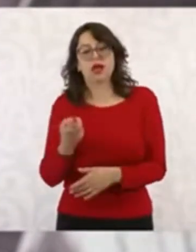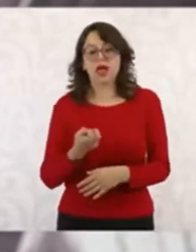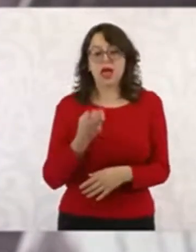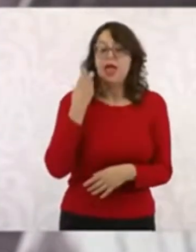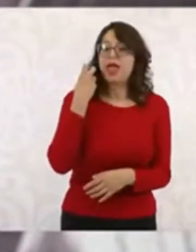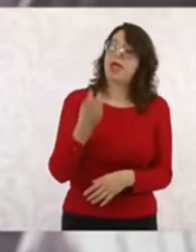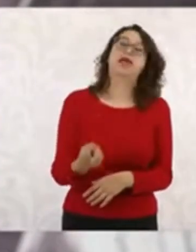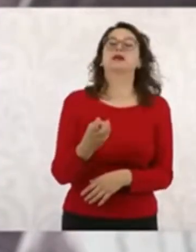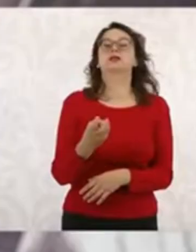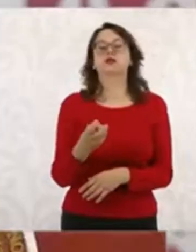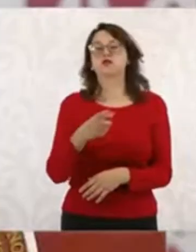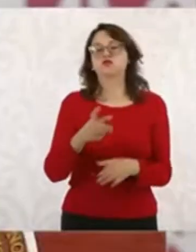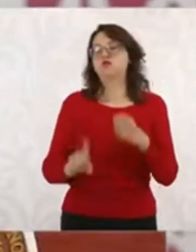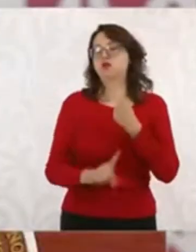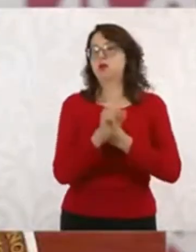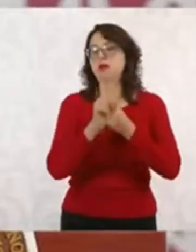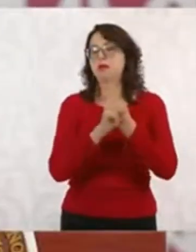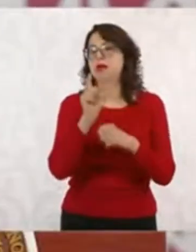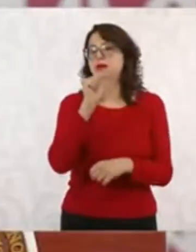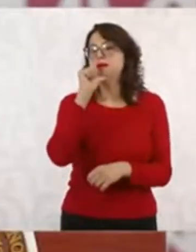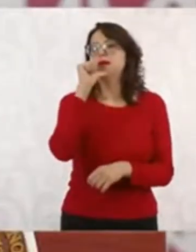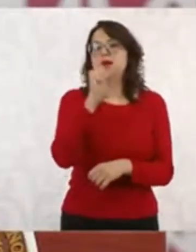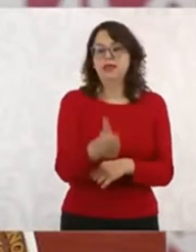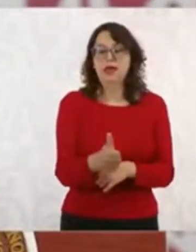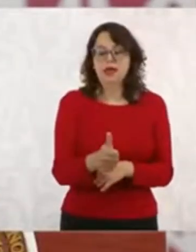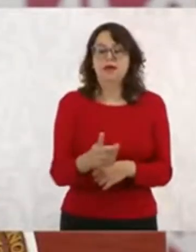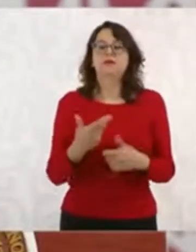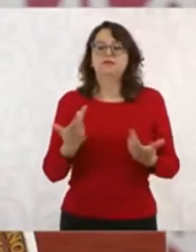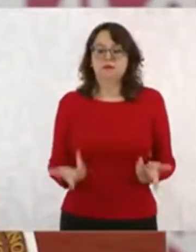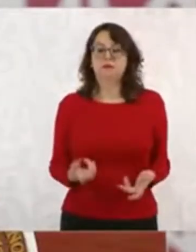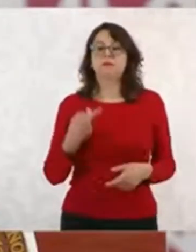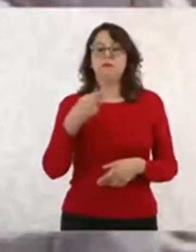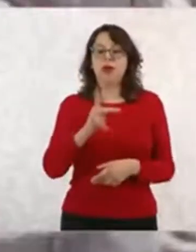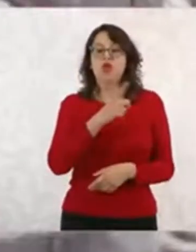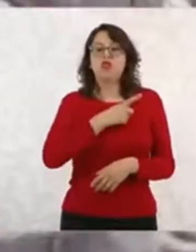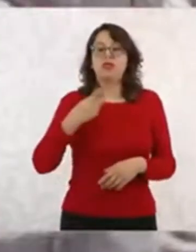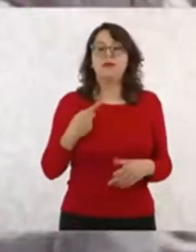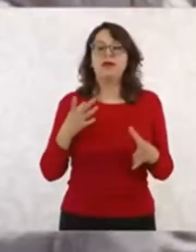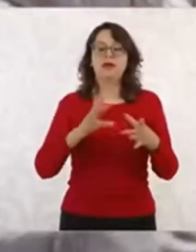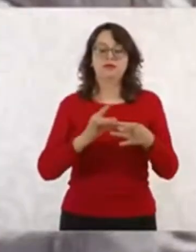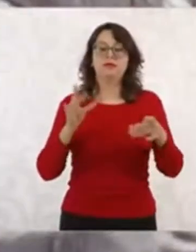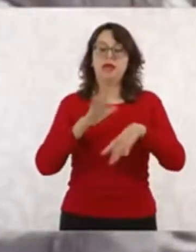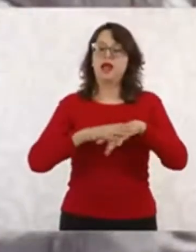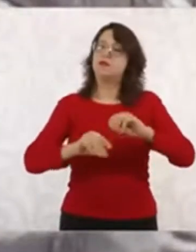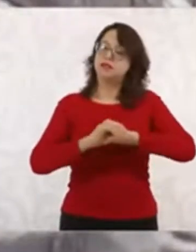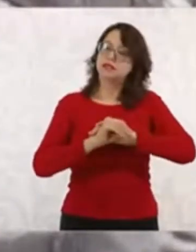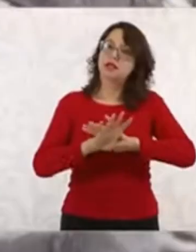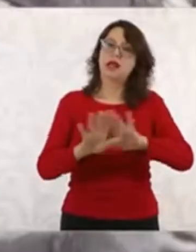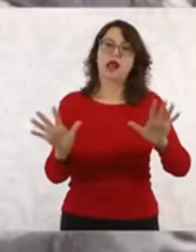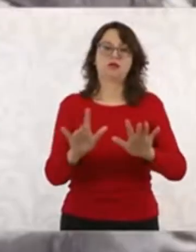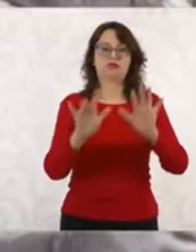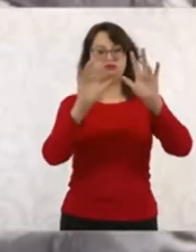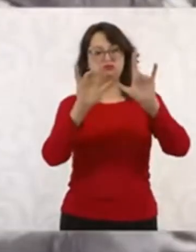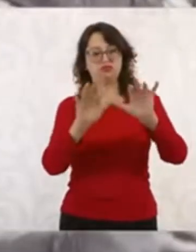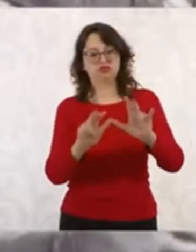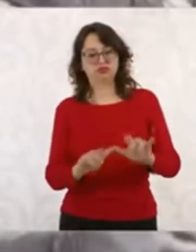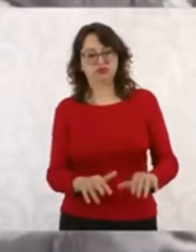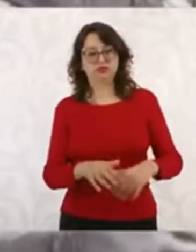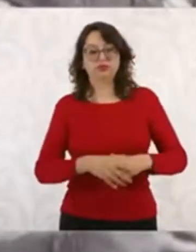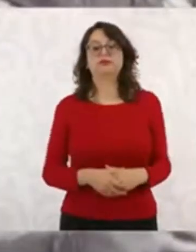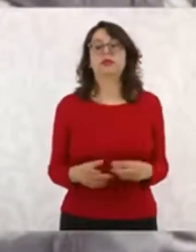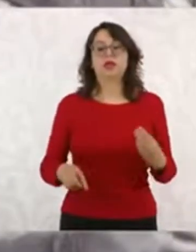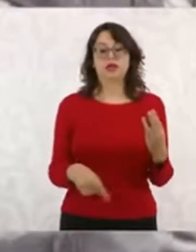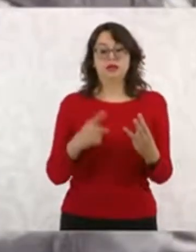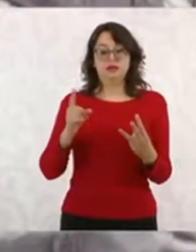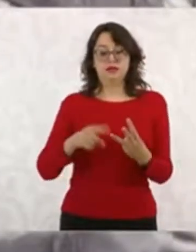estado, y esto creemos que se debe establecer de manera expresa en el precepto. Y en tercer